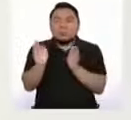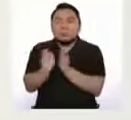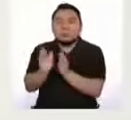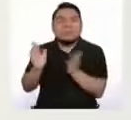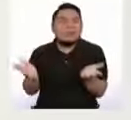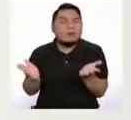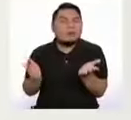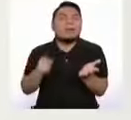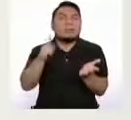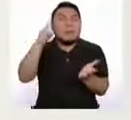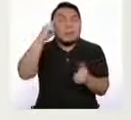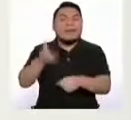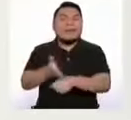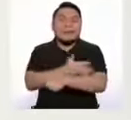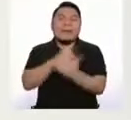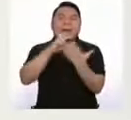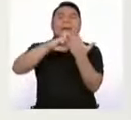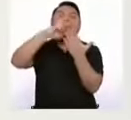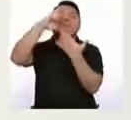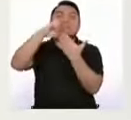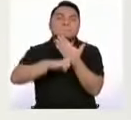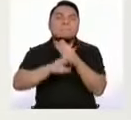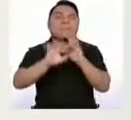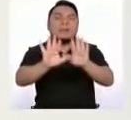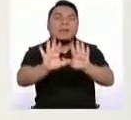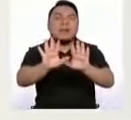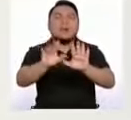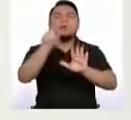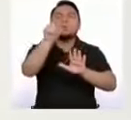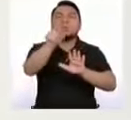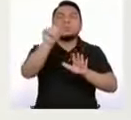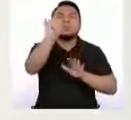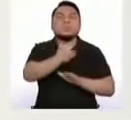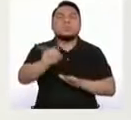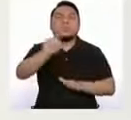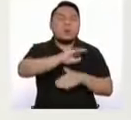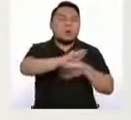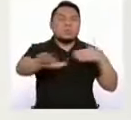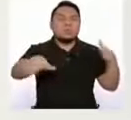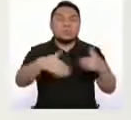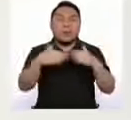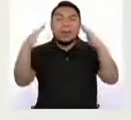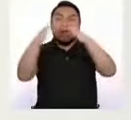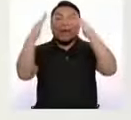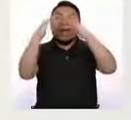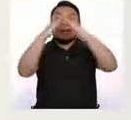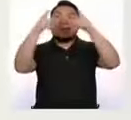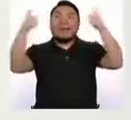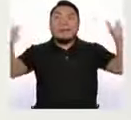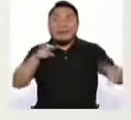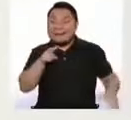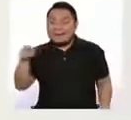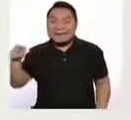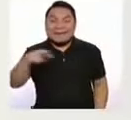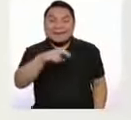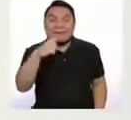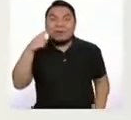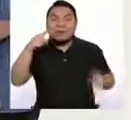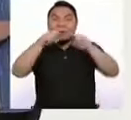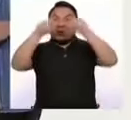es que hagamos un plano. Bueno, por ejemplo, si vamos a usar toda nuestra casa, podemos hacer un plano así.